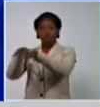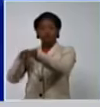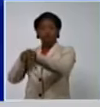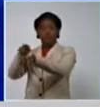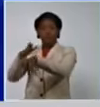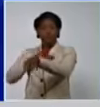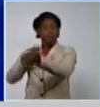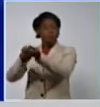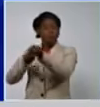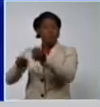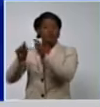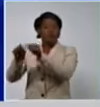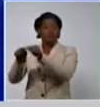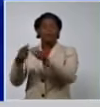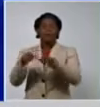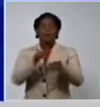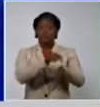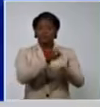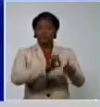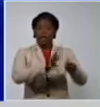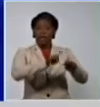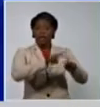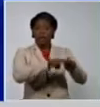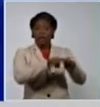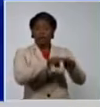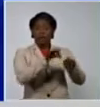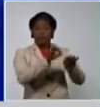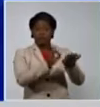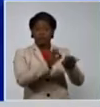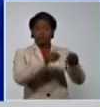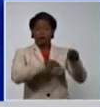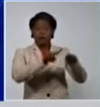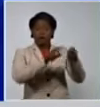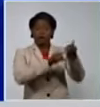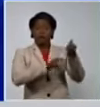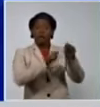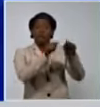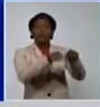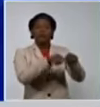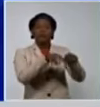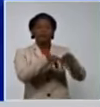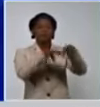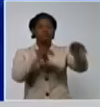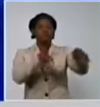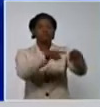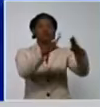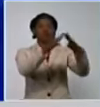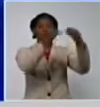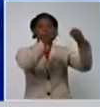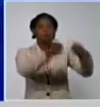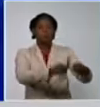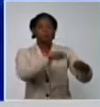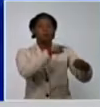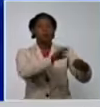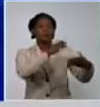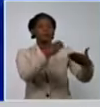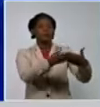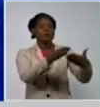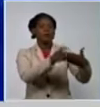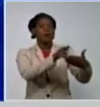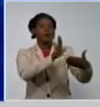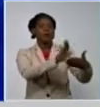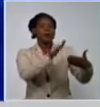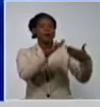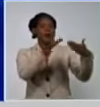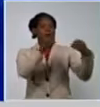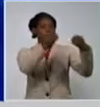de aislamiento, en el resto del país, bueno, pues entonces te va de alta, o sea, ya sigue tu vida normal.